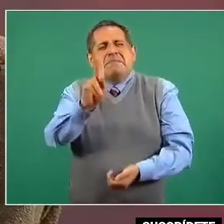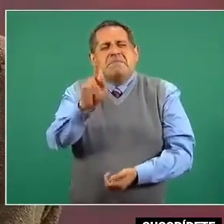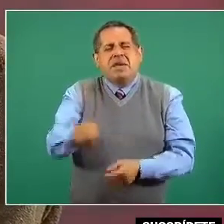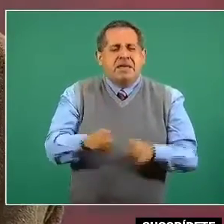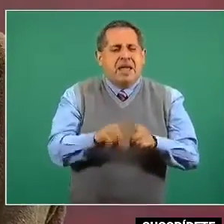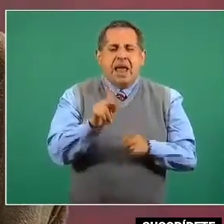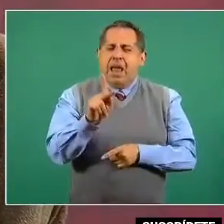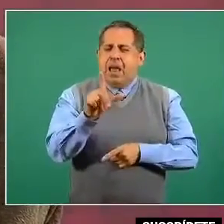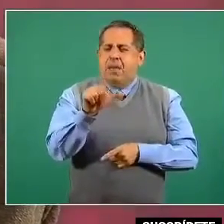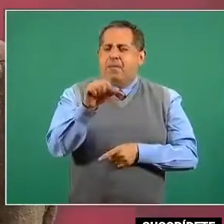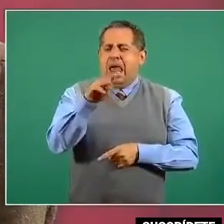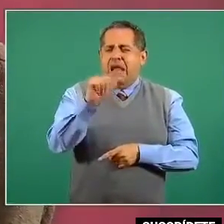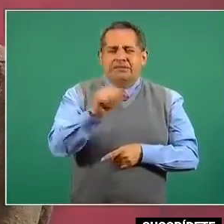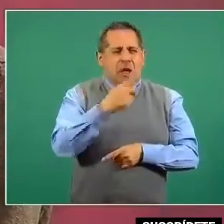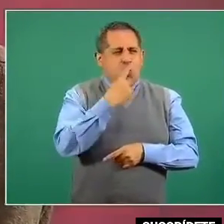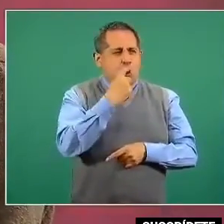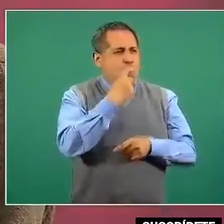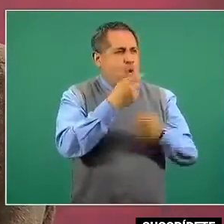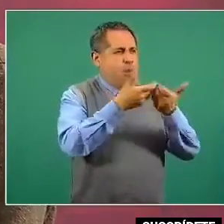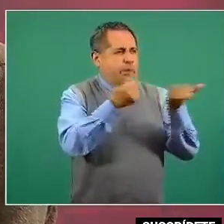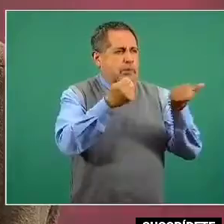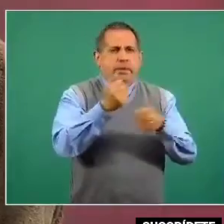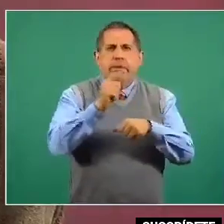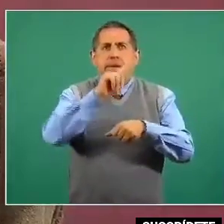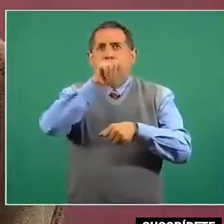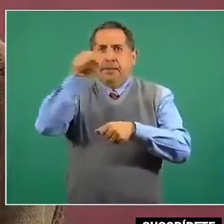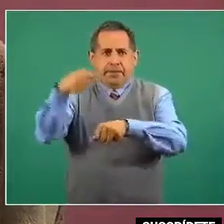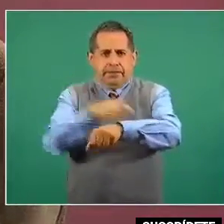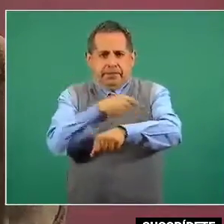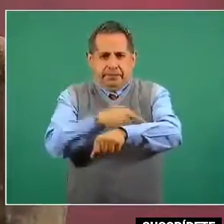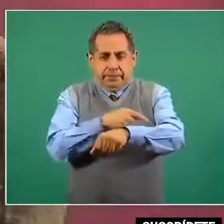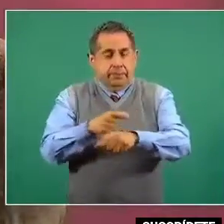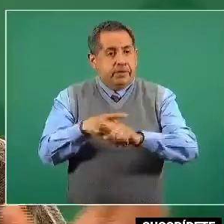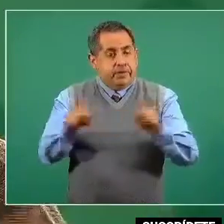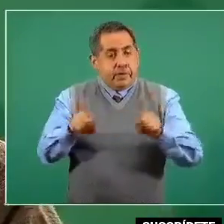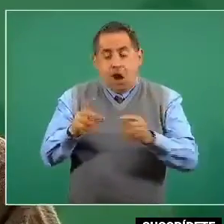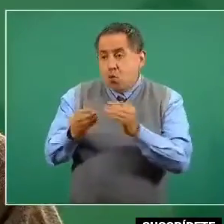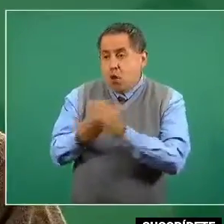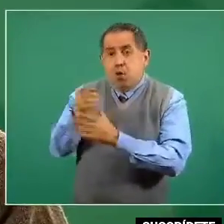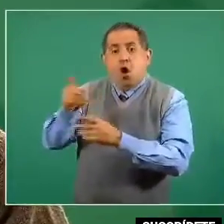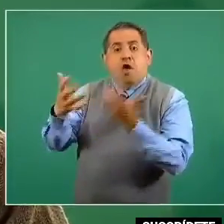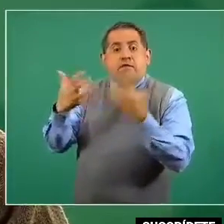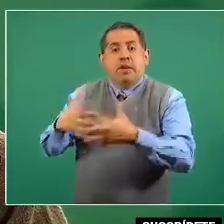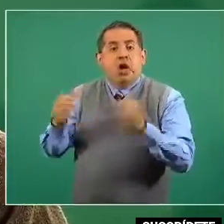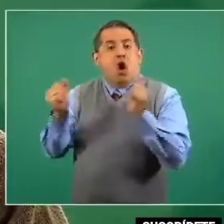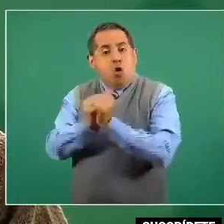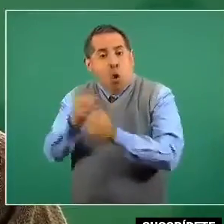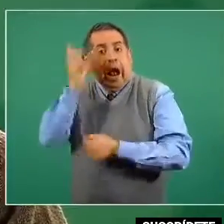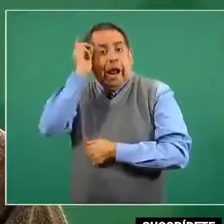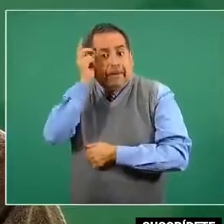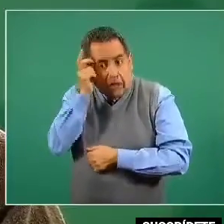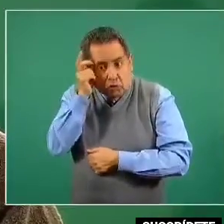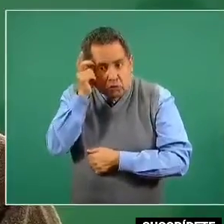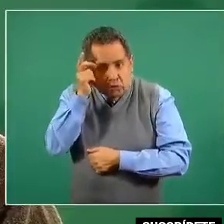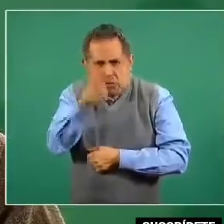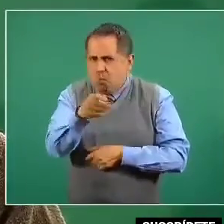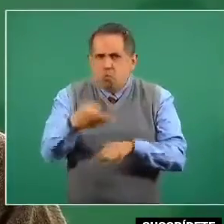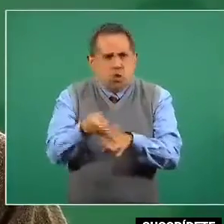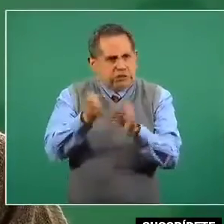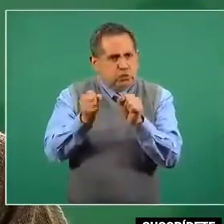personas convalecientes, pero en este caso fabricado en caballos. Esta es una tecnología muy conocida, muy probada y muy